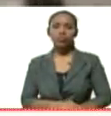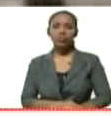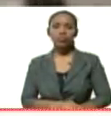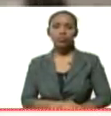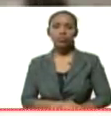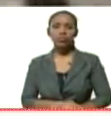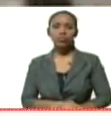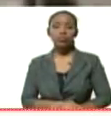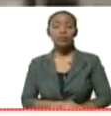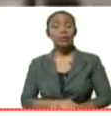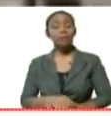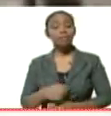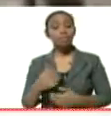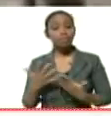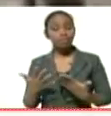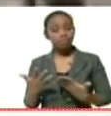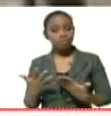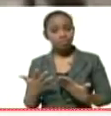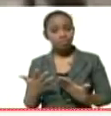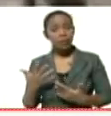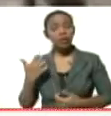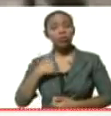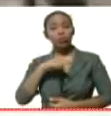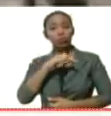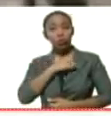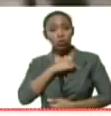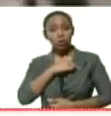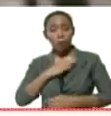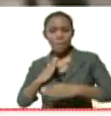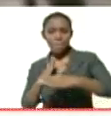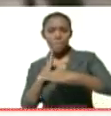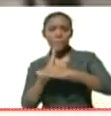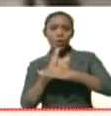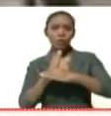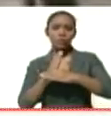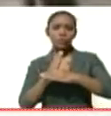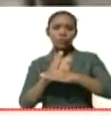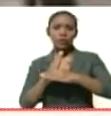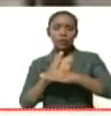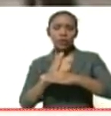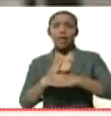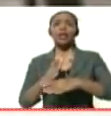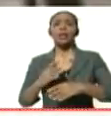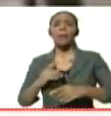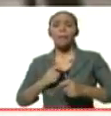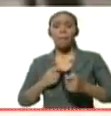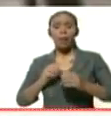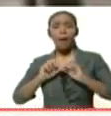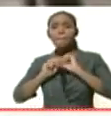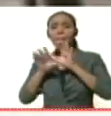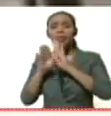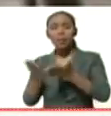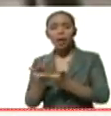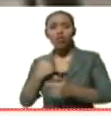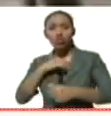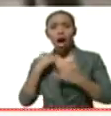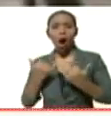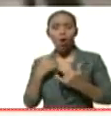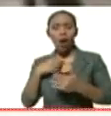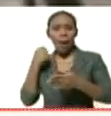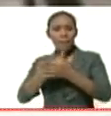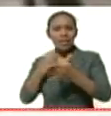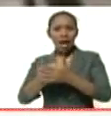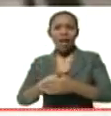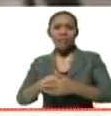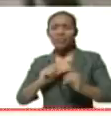Así que hemos contenido la pandemia. Ahora vamos a la batalla para terminar